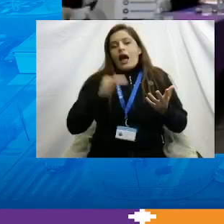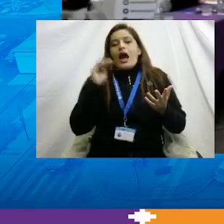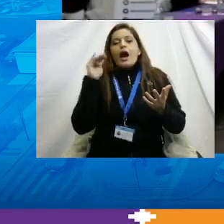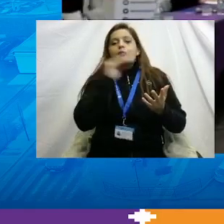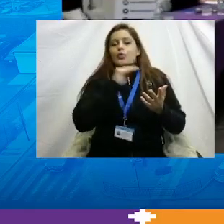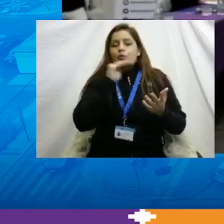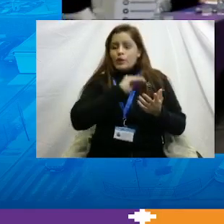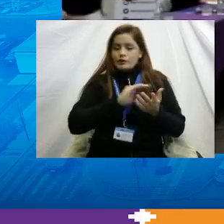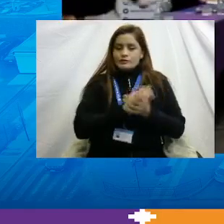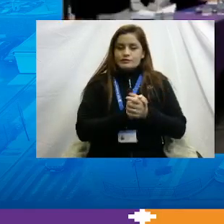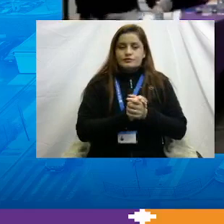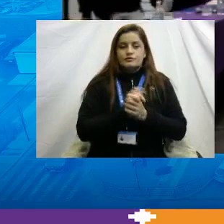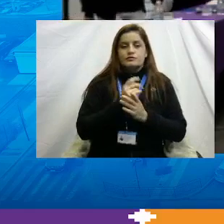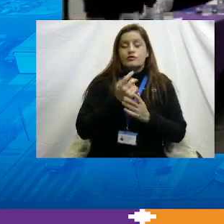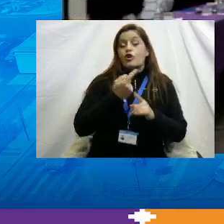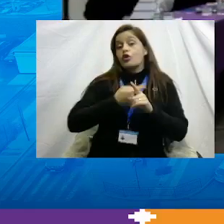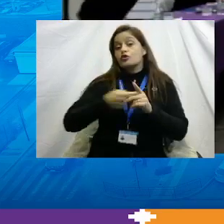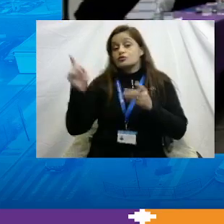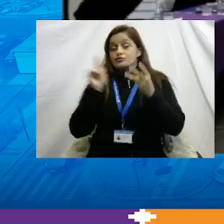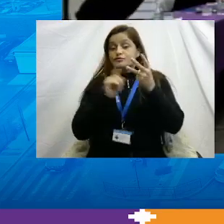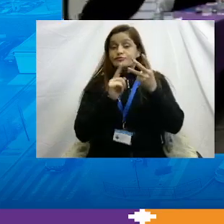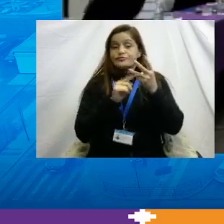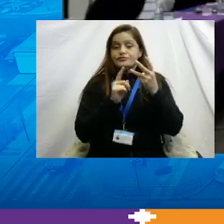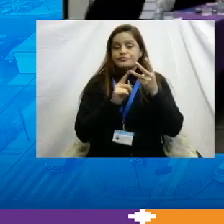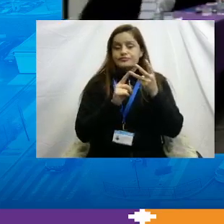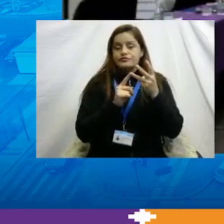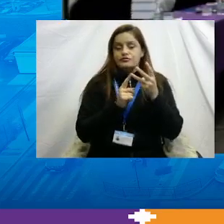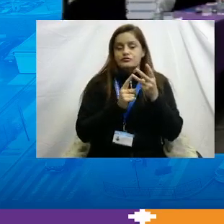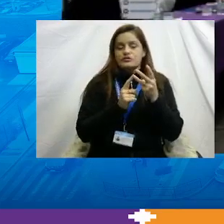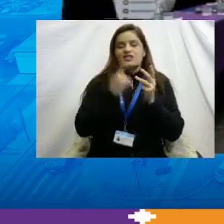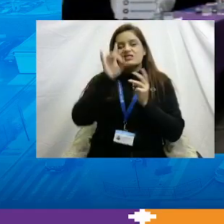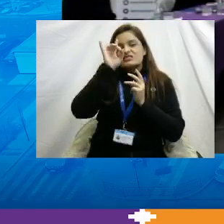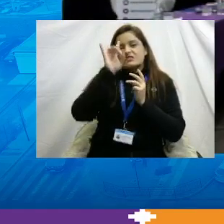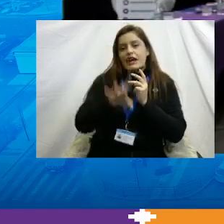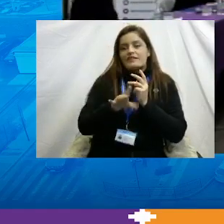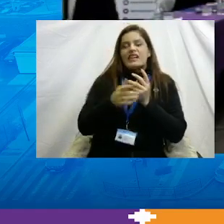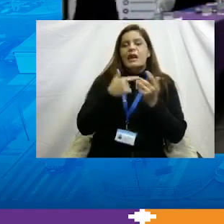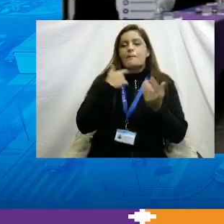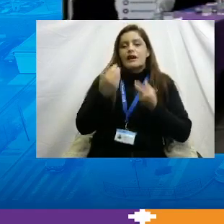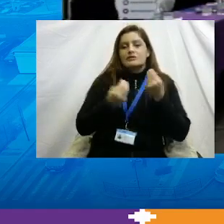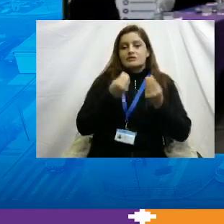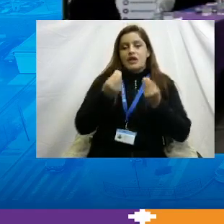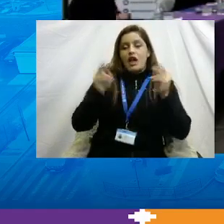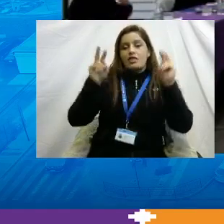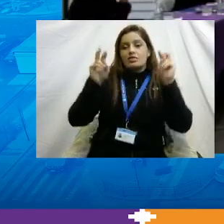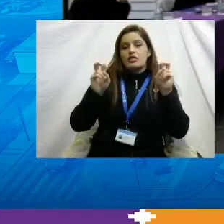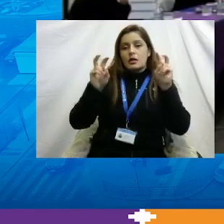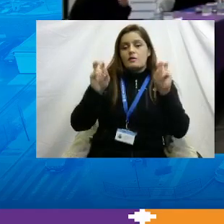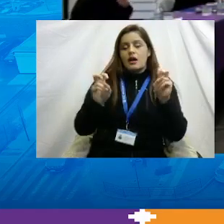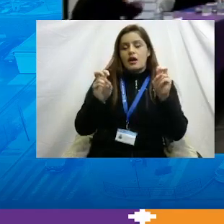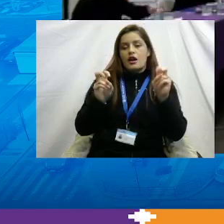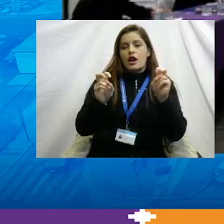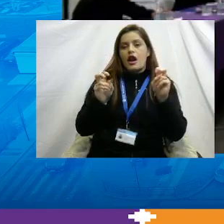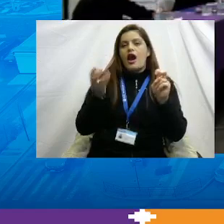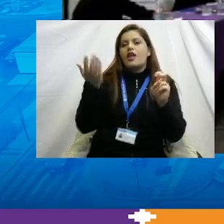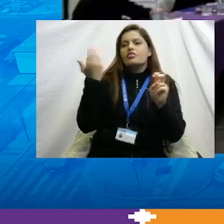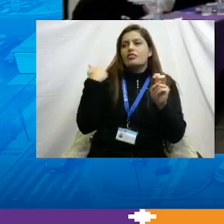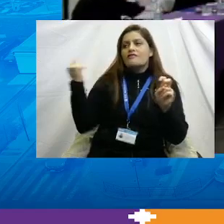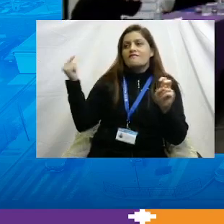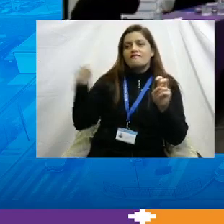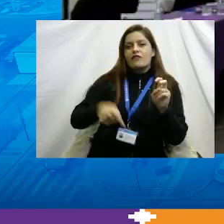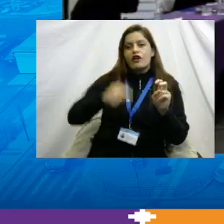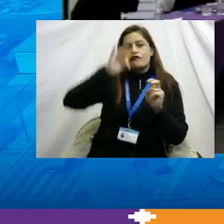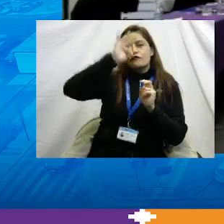respuesta. Lo otro, alcaldesa, saber qué pasó con el tema de que estuvo acá presente el